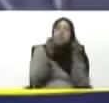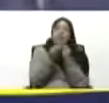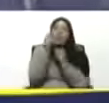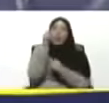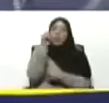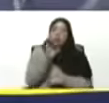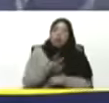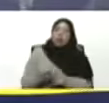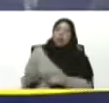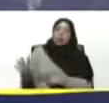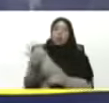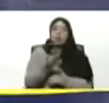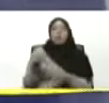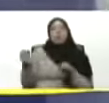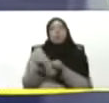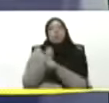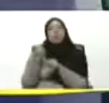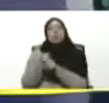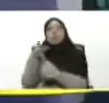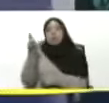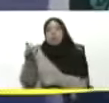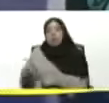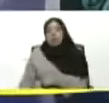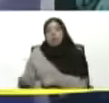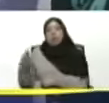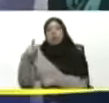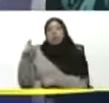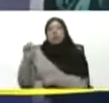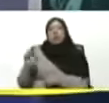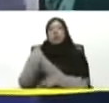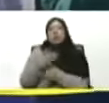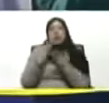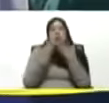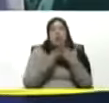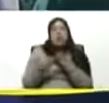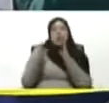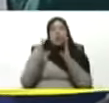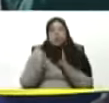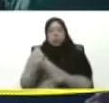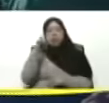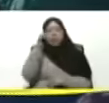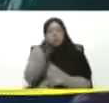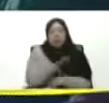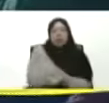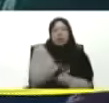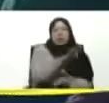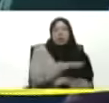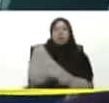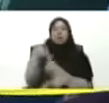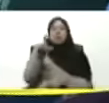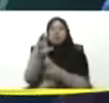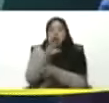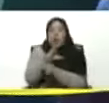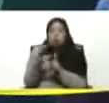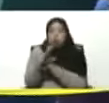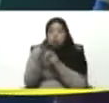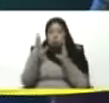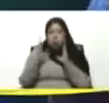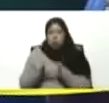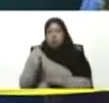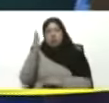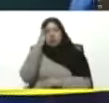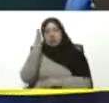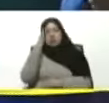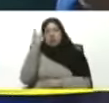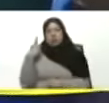su encuentro. Con el obrero para allá, vamos a su encuentro. El estudiante para allá, vamos a su encuentro. Con los cultores para allá, vamos a su